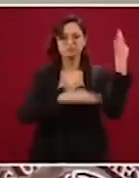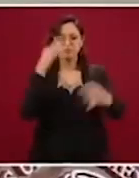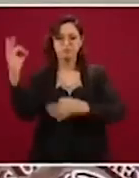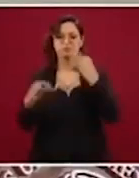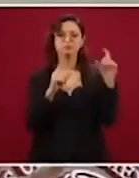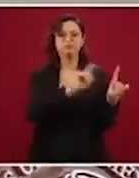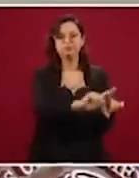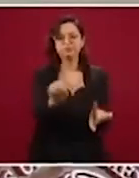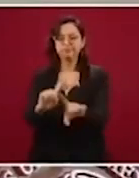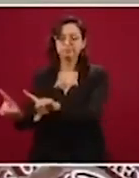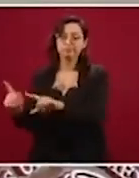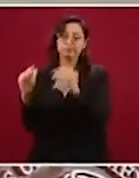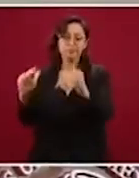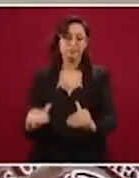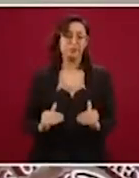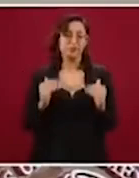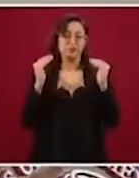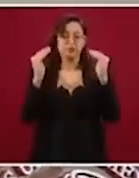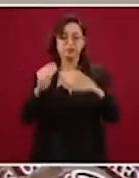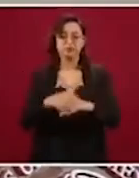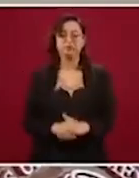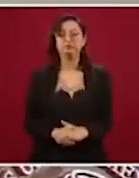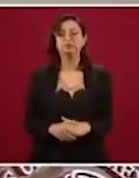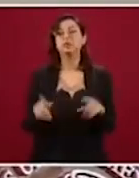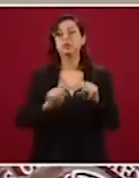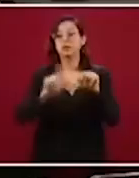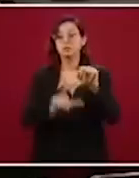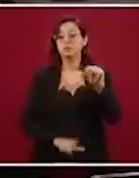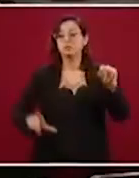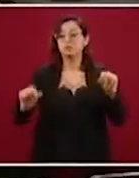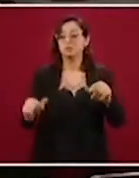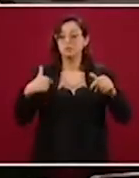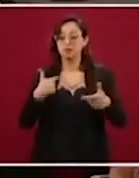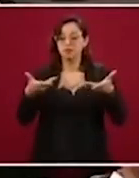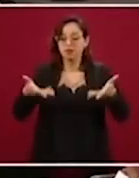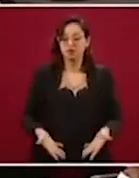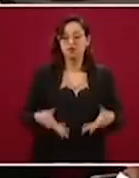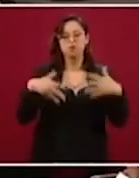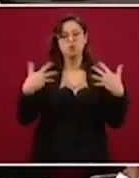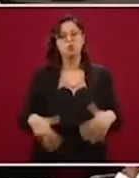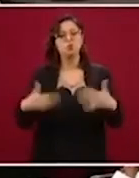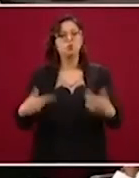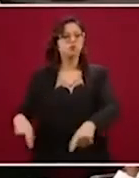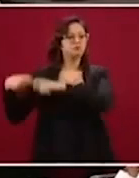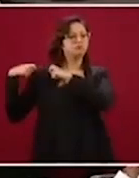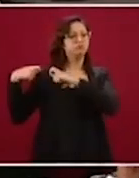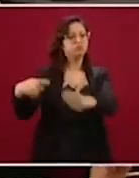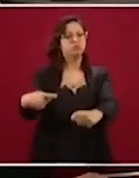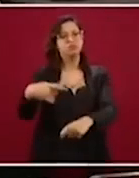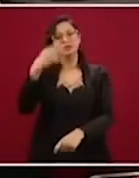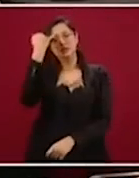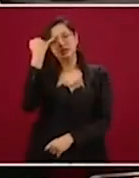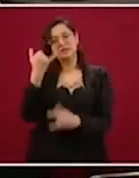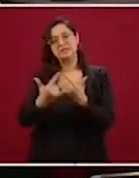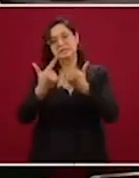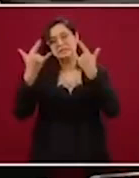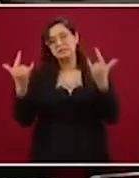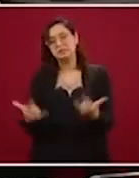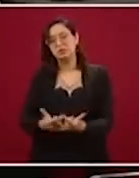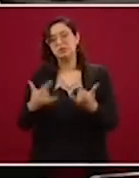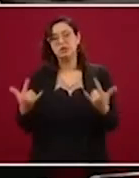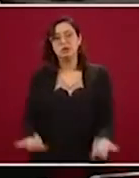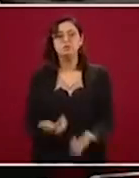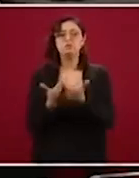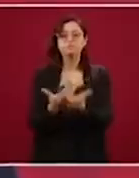muy relevantes. La recibe un país con profundas raíces milenarias, una inmensa riqueza